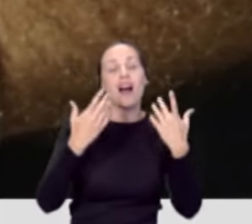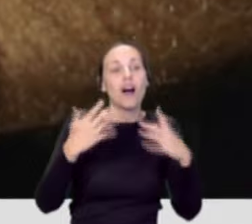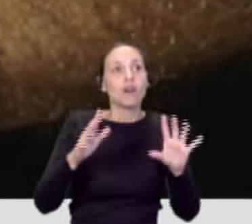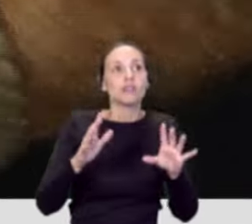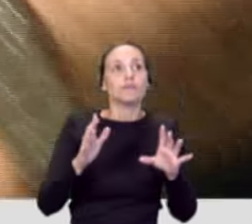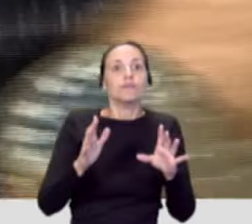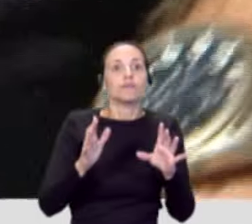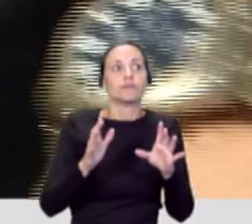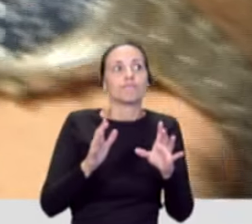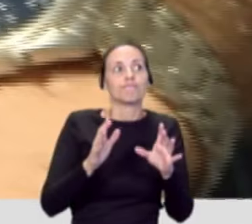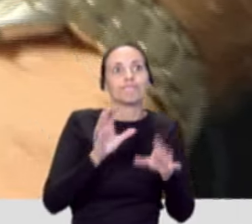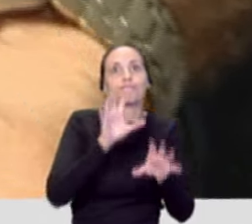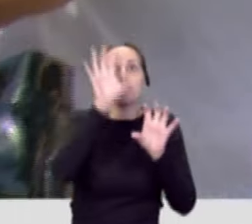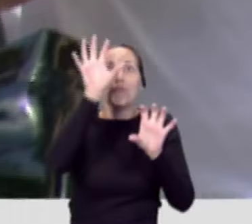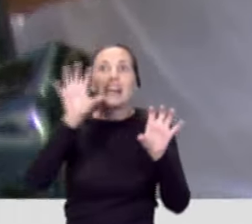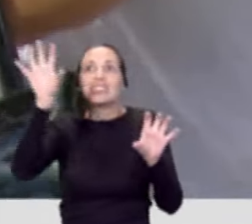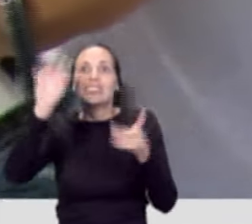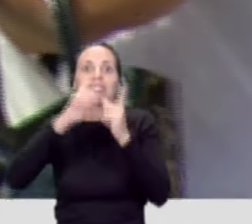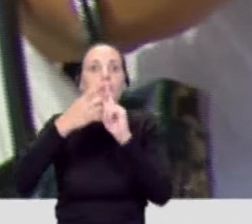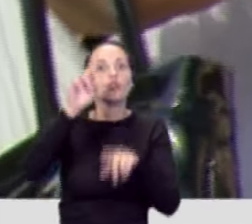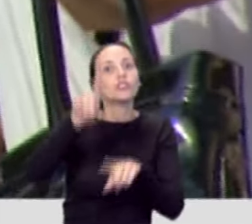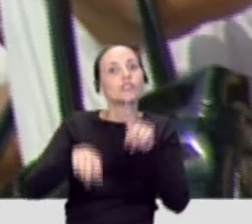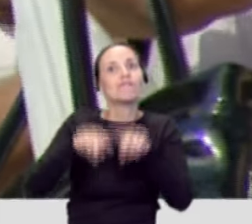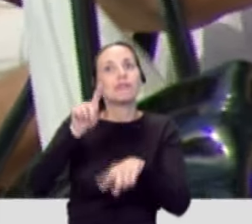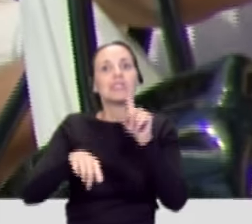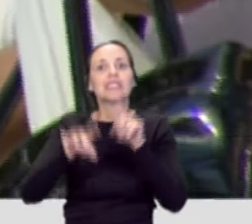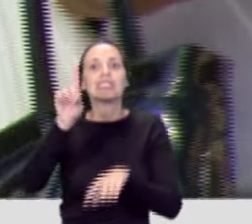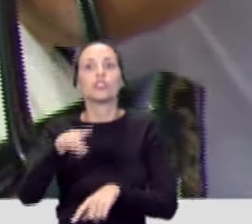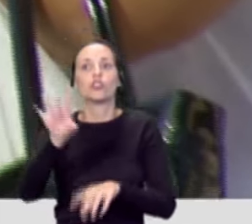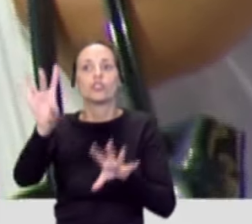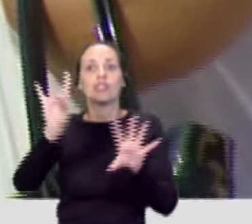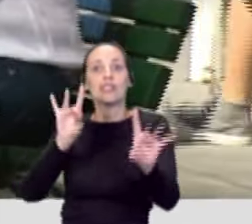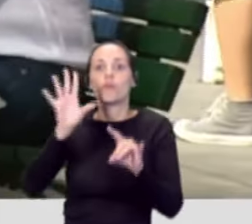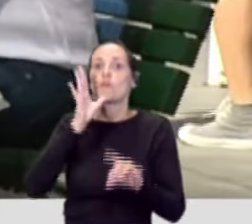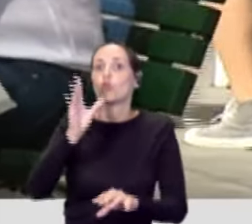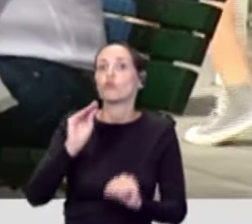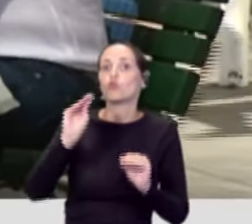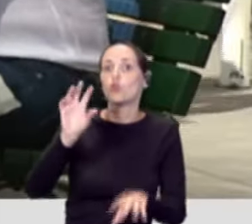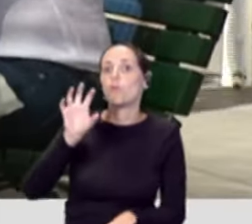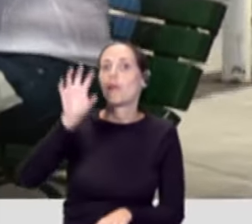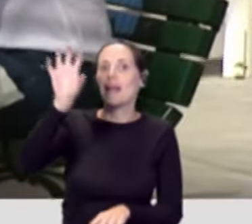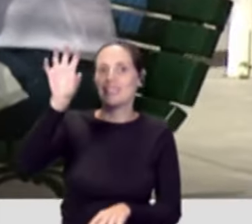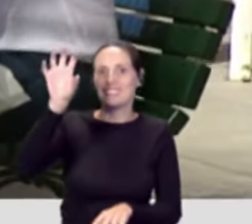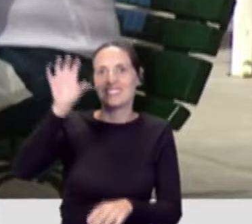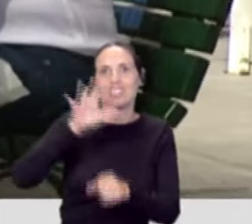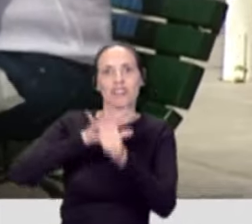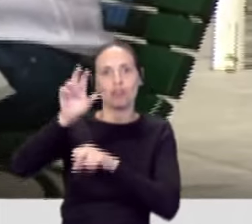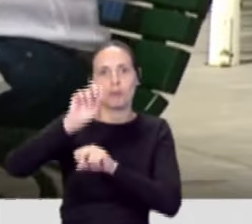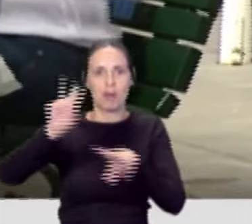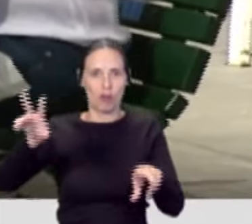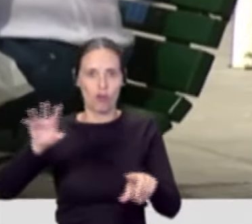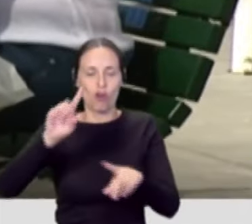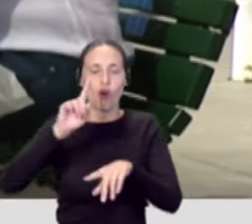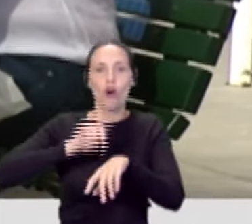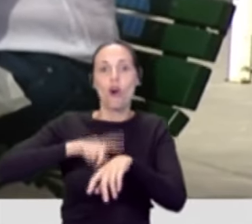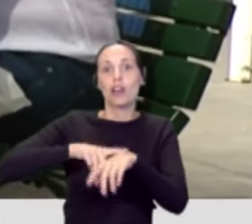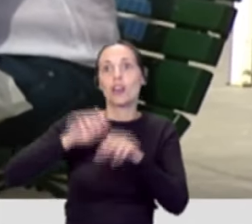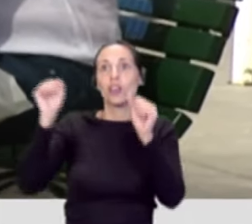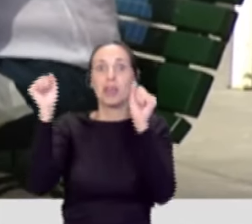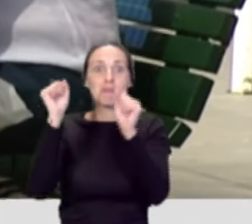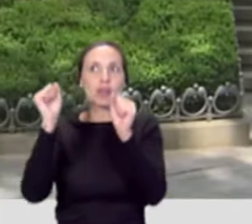hacer el cambio, porque influye mucho más en países nórdicos, influye mucho más el horario de invierno, apenas tendrían